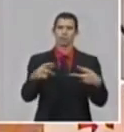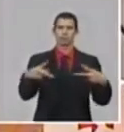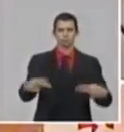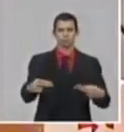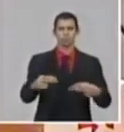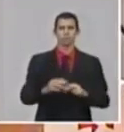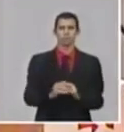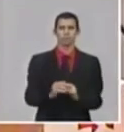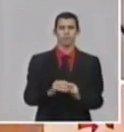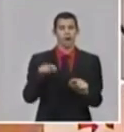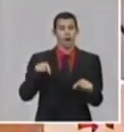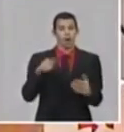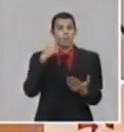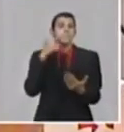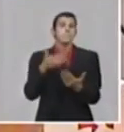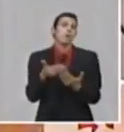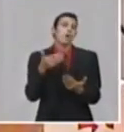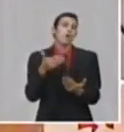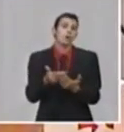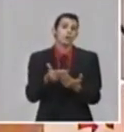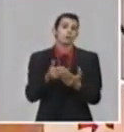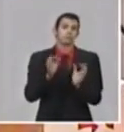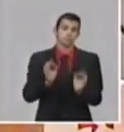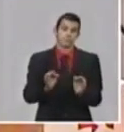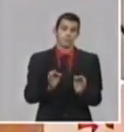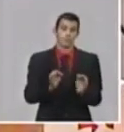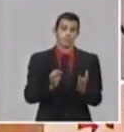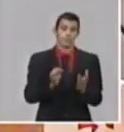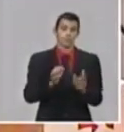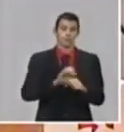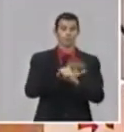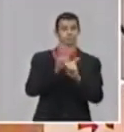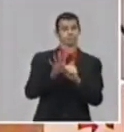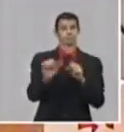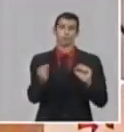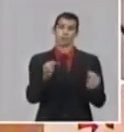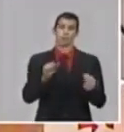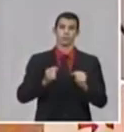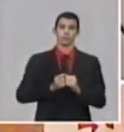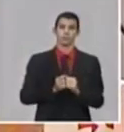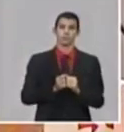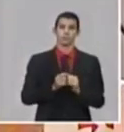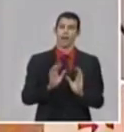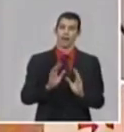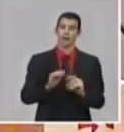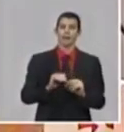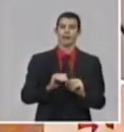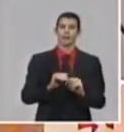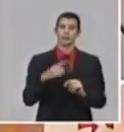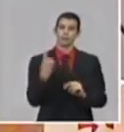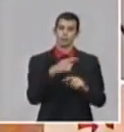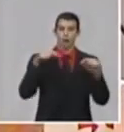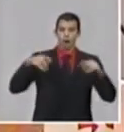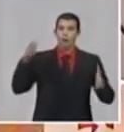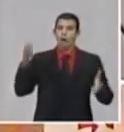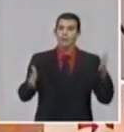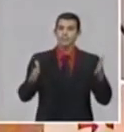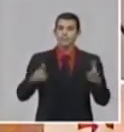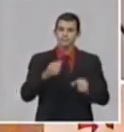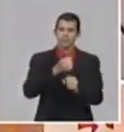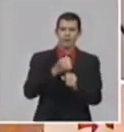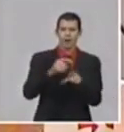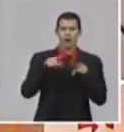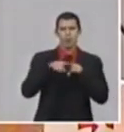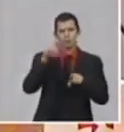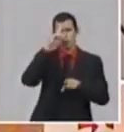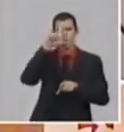yo decía que prácticamente es una sola institución en estos días, el Hospital Naval y nosotros, porque ahí también comenzó un estudio en